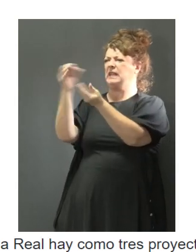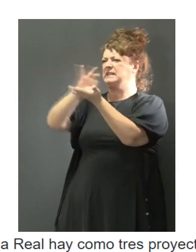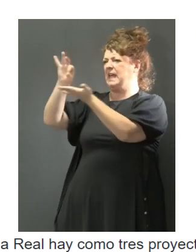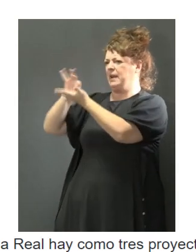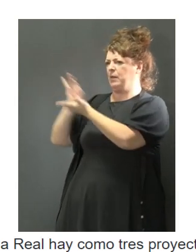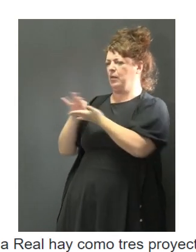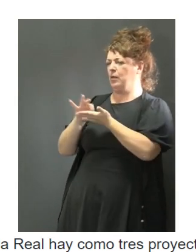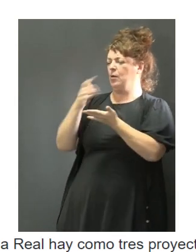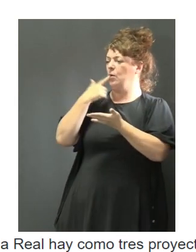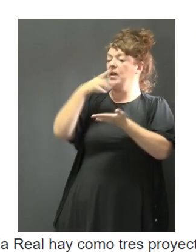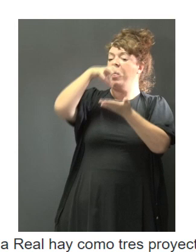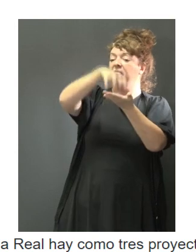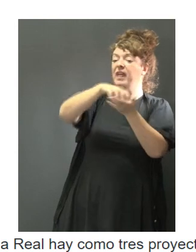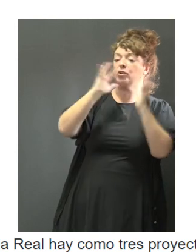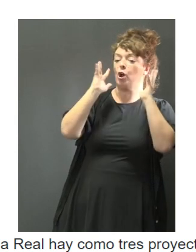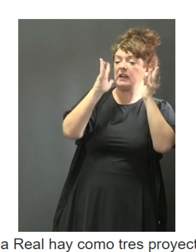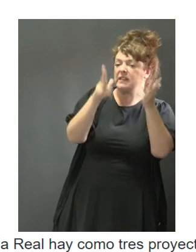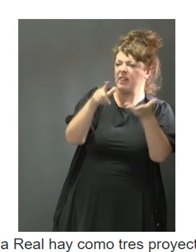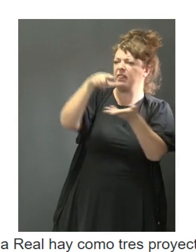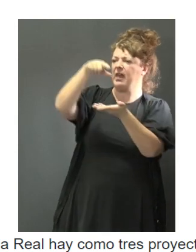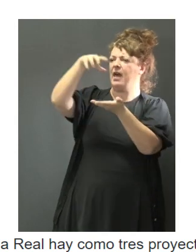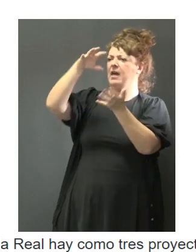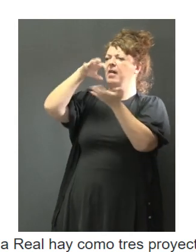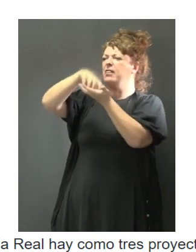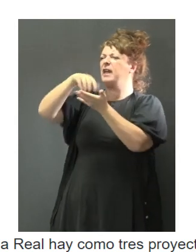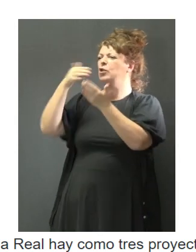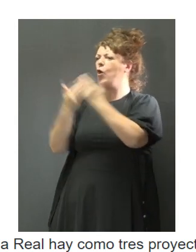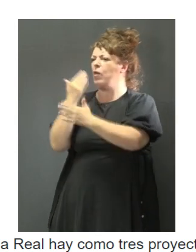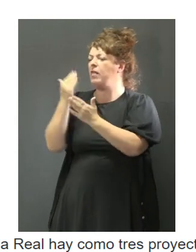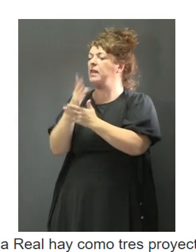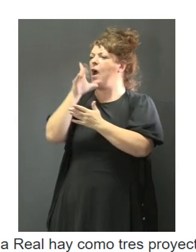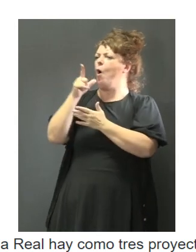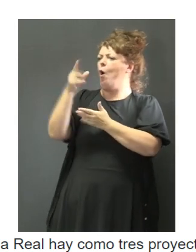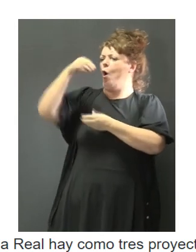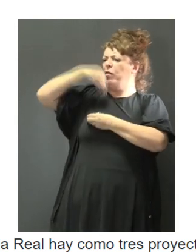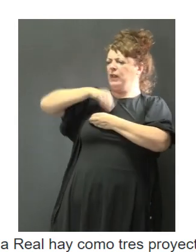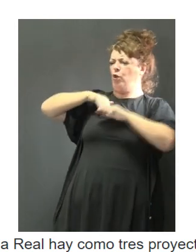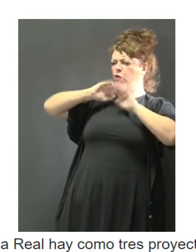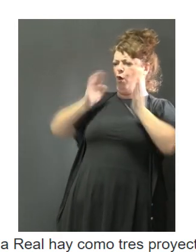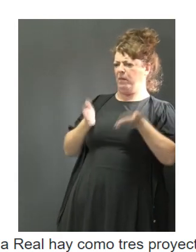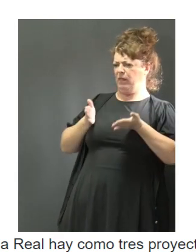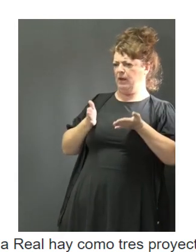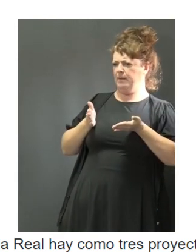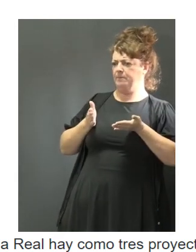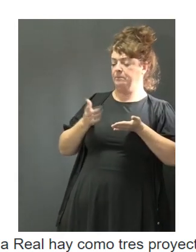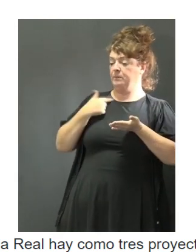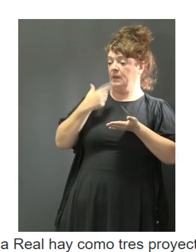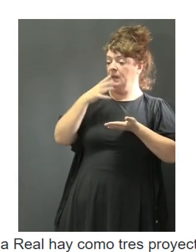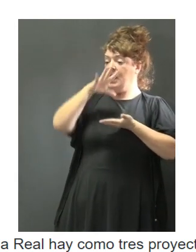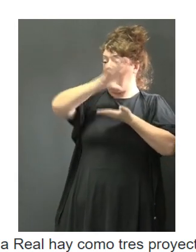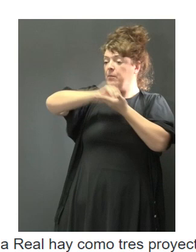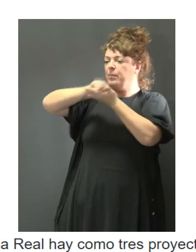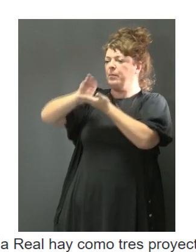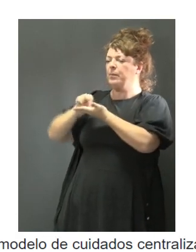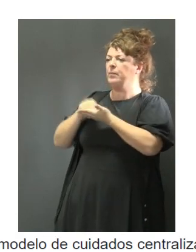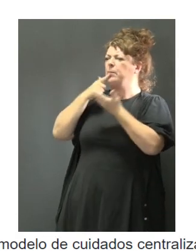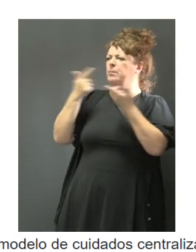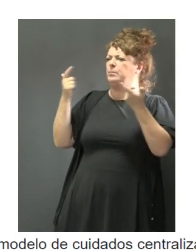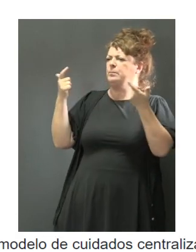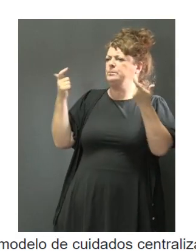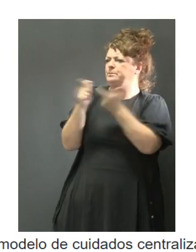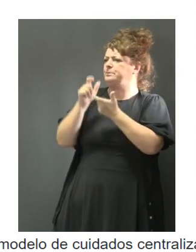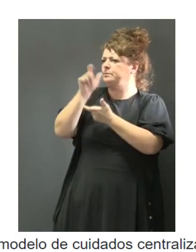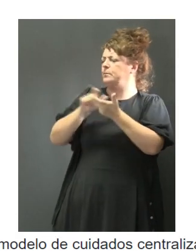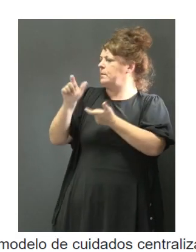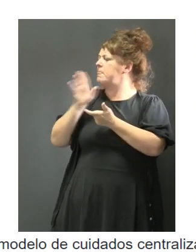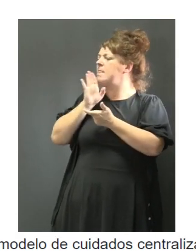centro residencial, un centro de día, a través de la sensórica en los domicilios, recoger datos que nos llegan. Cada vez hay menos población, porque